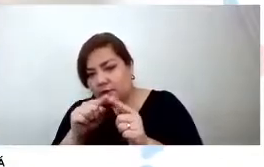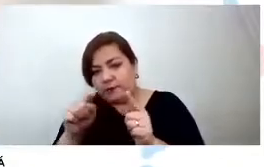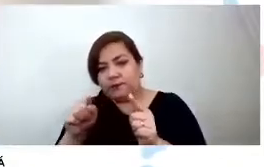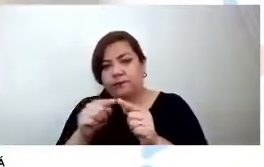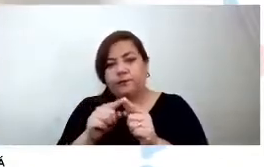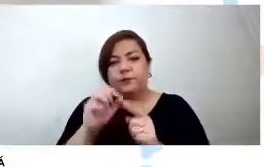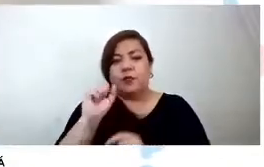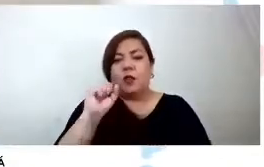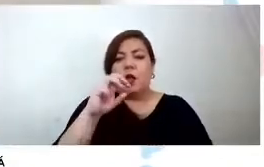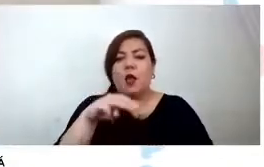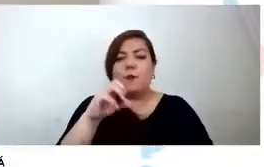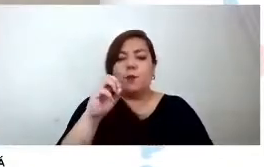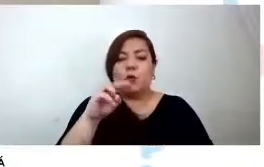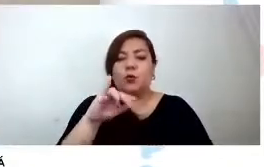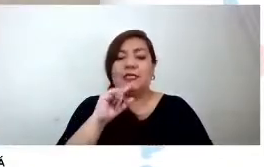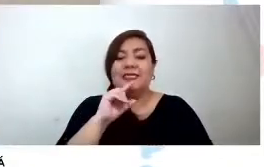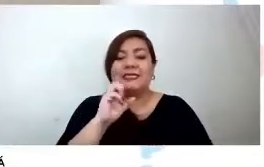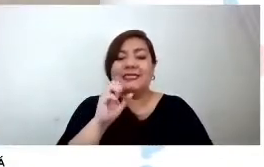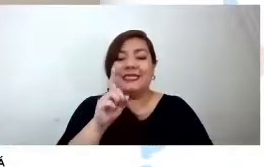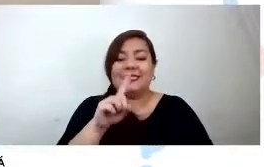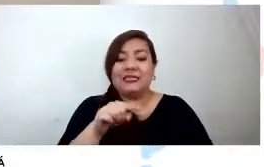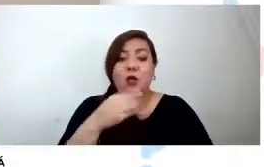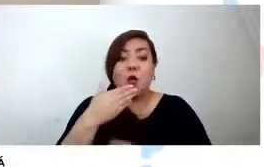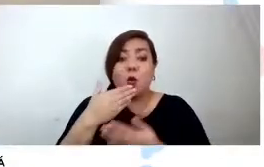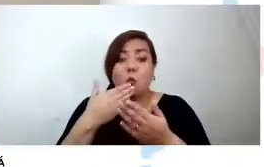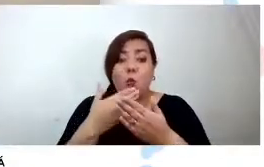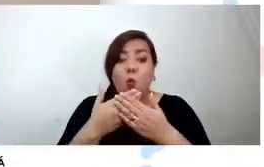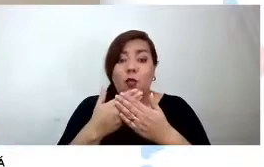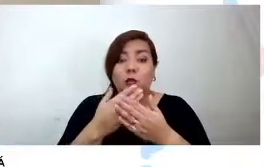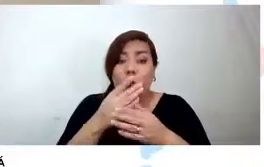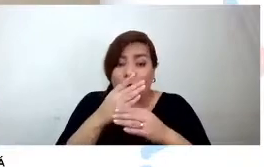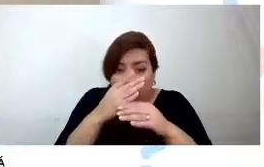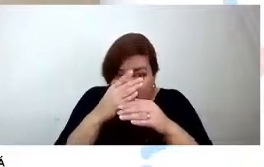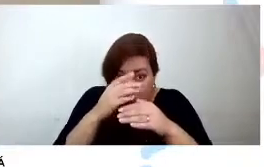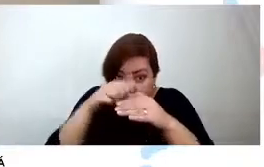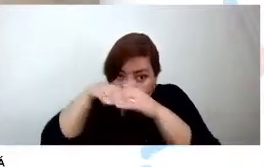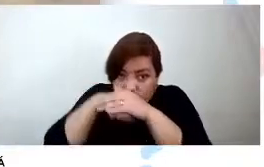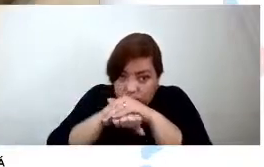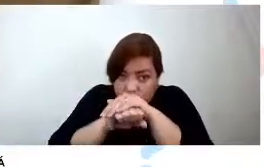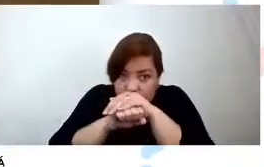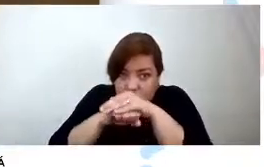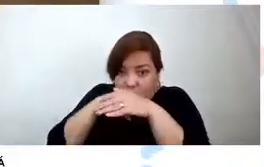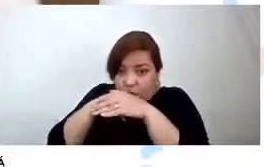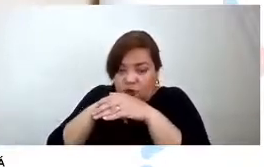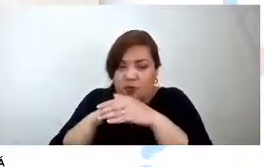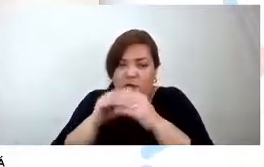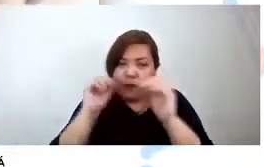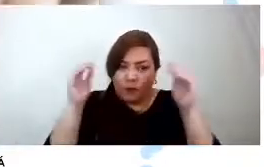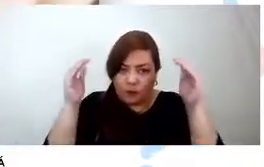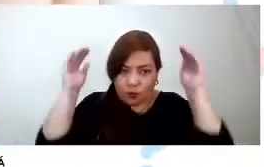los amonites. Los amonites, cuando se esconden dentro de su concha, presentaban estas tapitas.